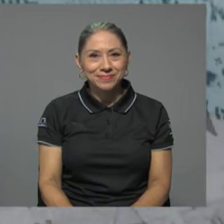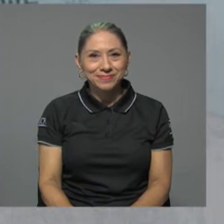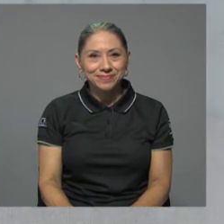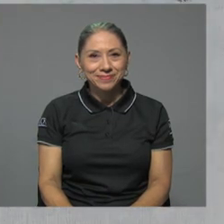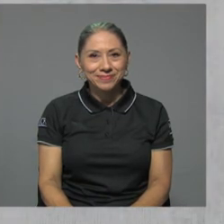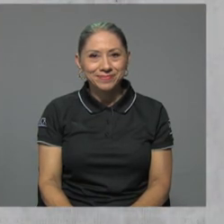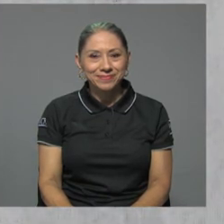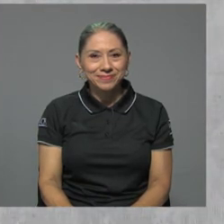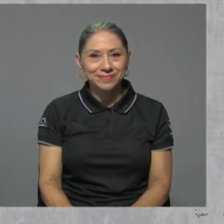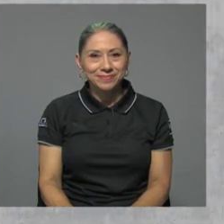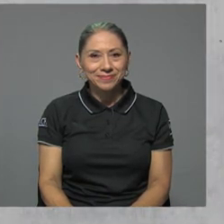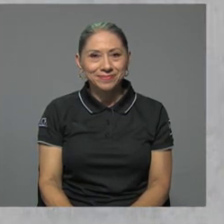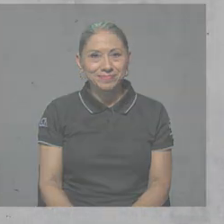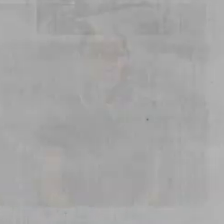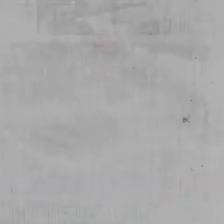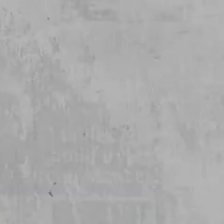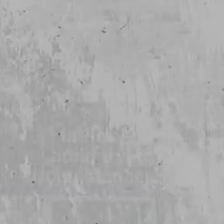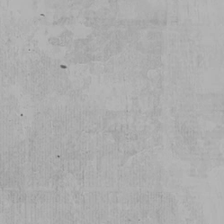así